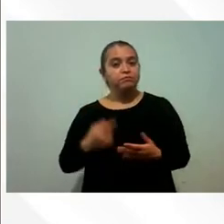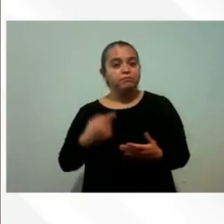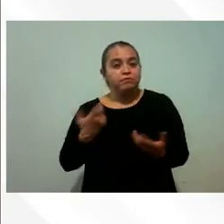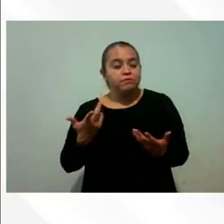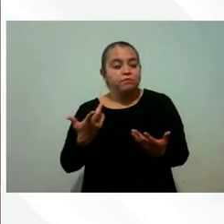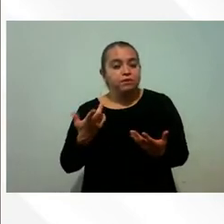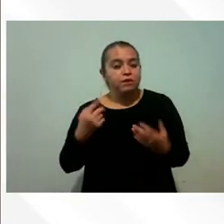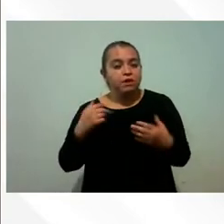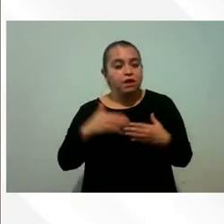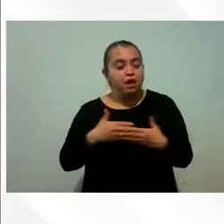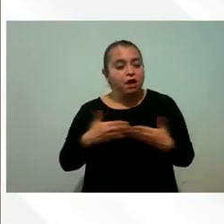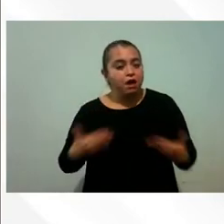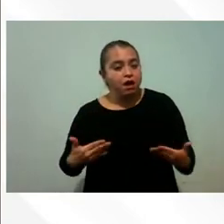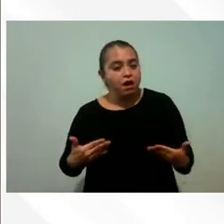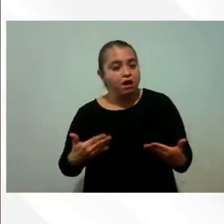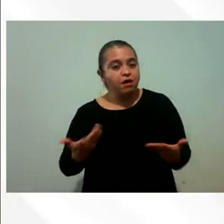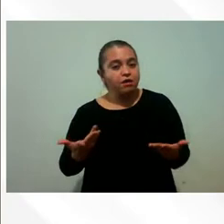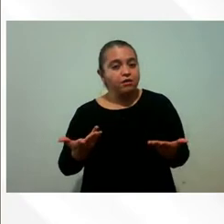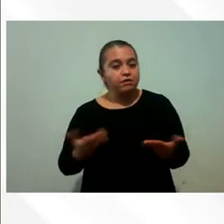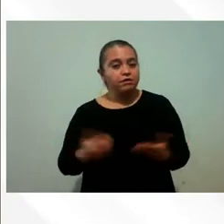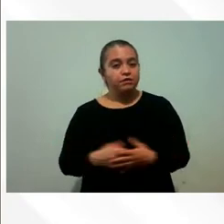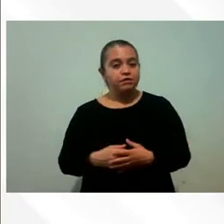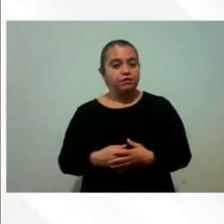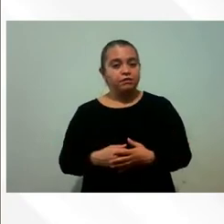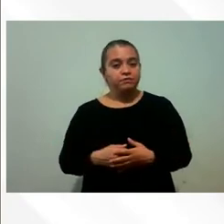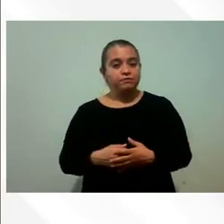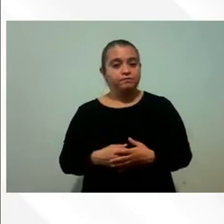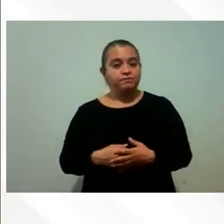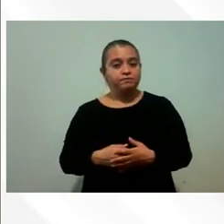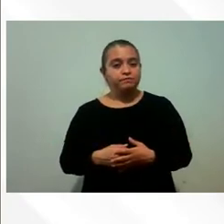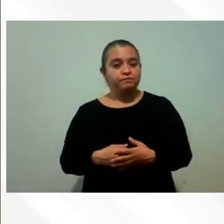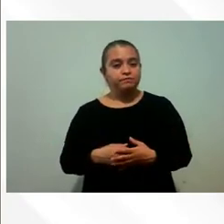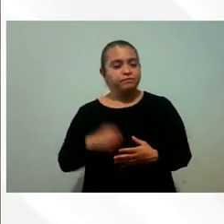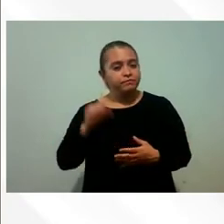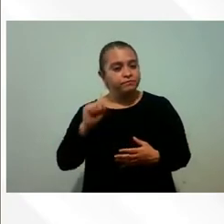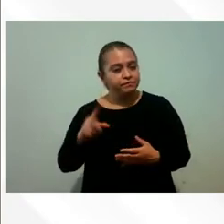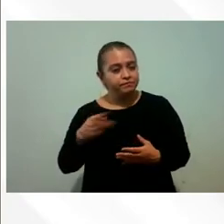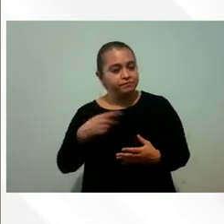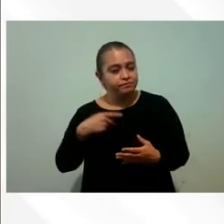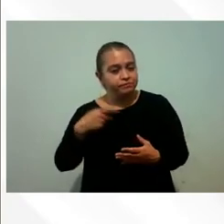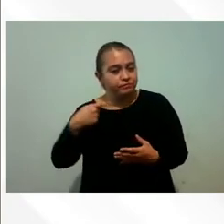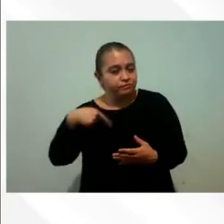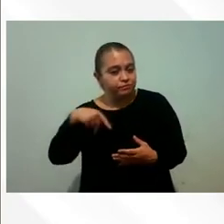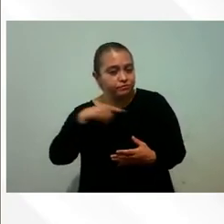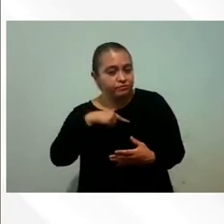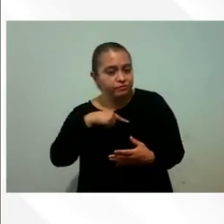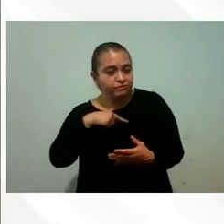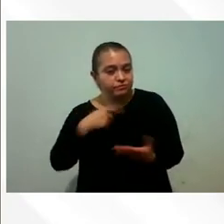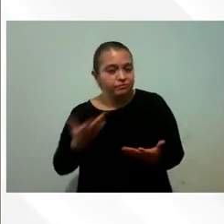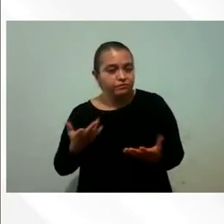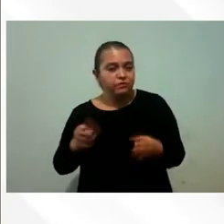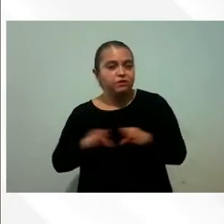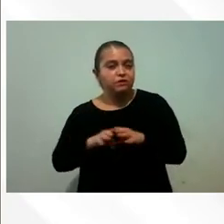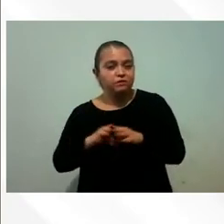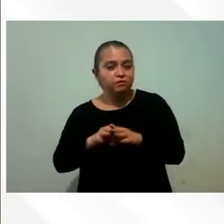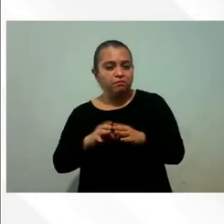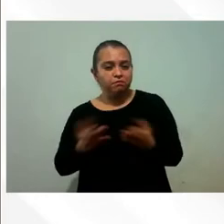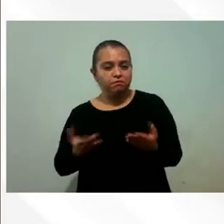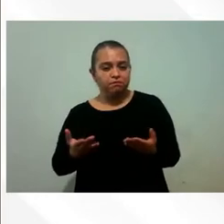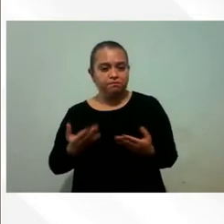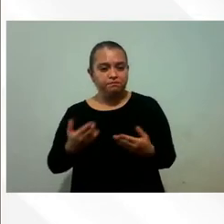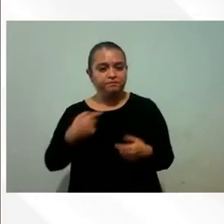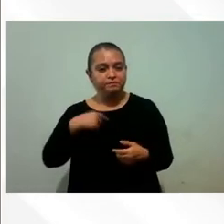como maestras y maestros. Y también preguntarles un poquito cómo es que la relación entre